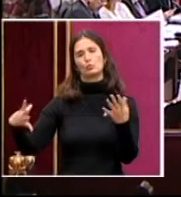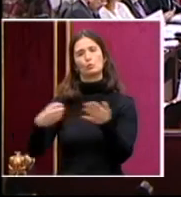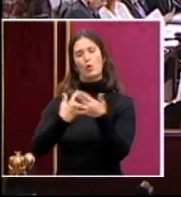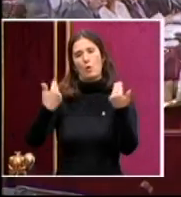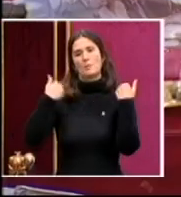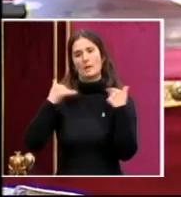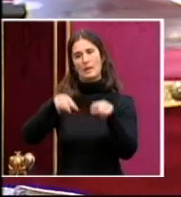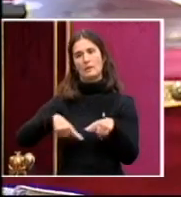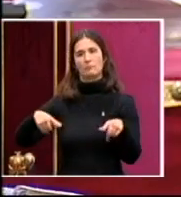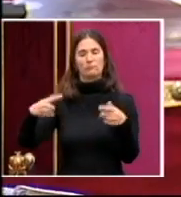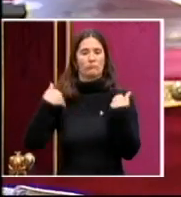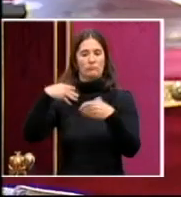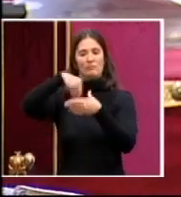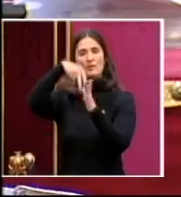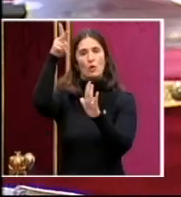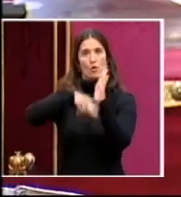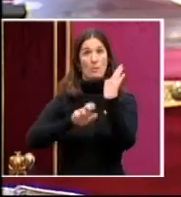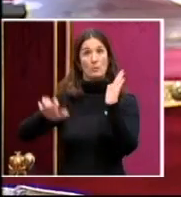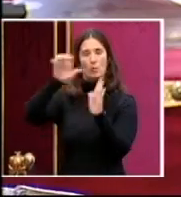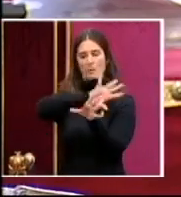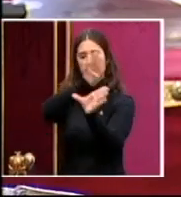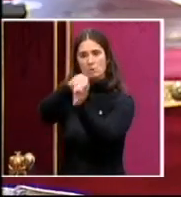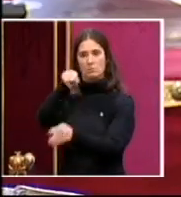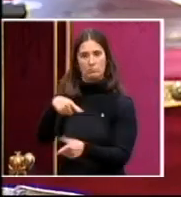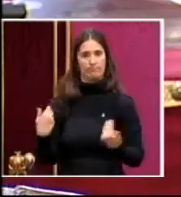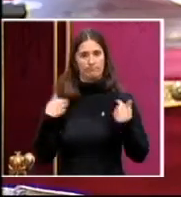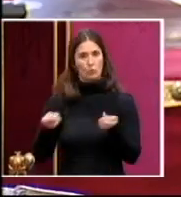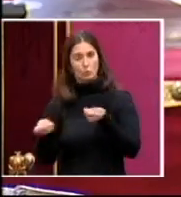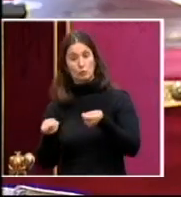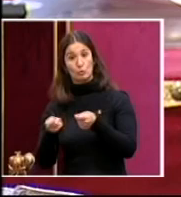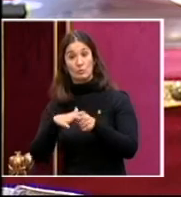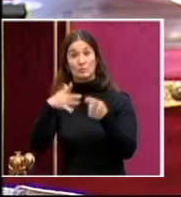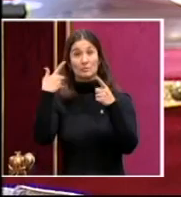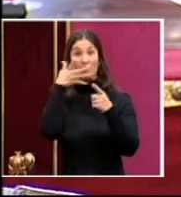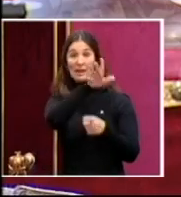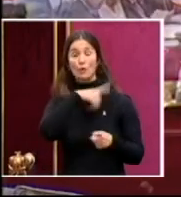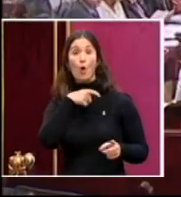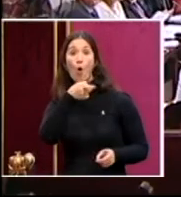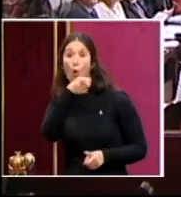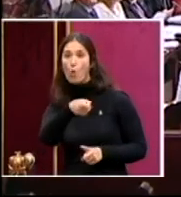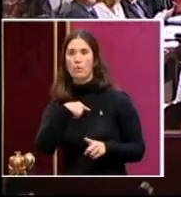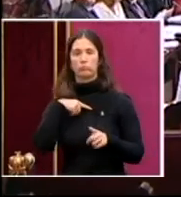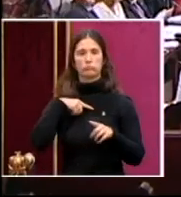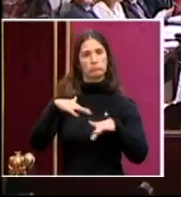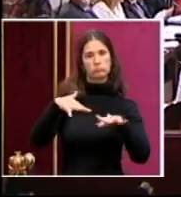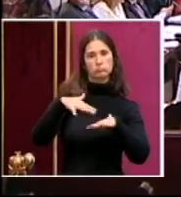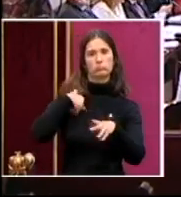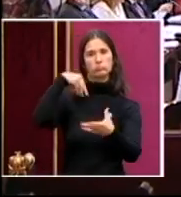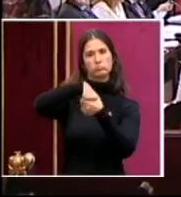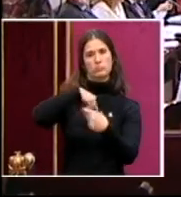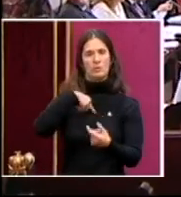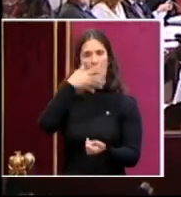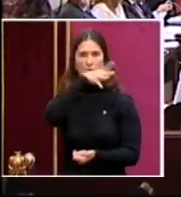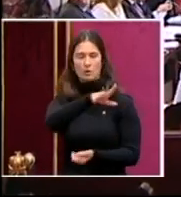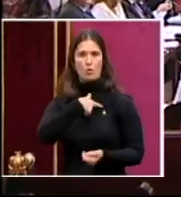y responsabilidades que establece la normativa europea. Ante los delitos de odio, impulsar la actuación de los servicios de delito de